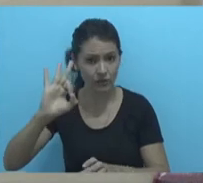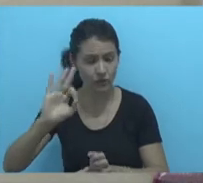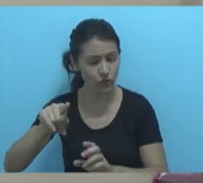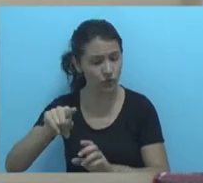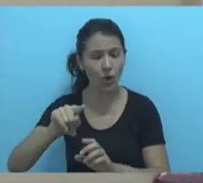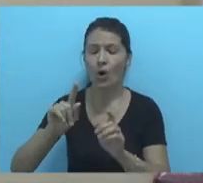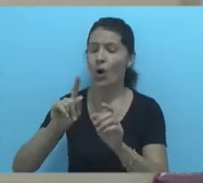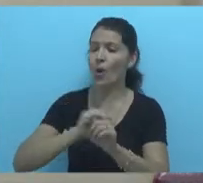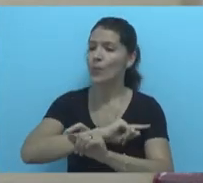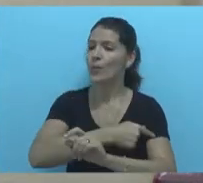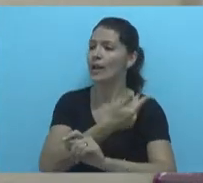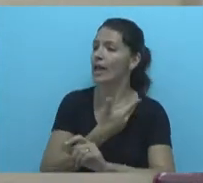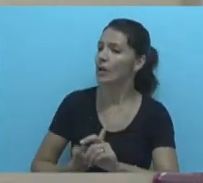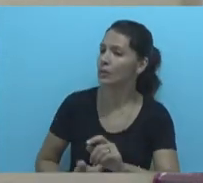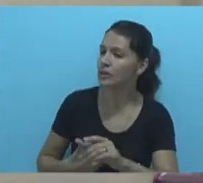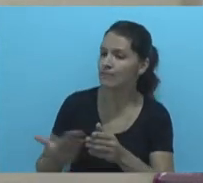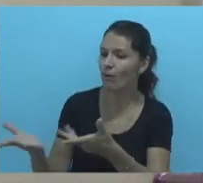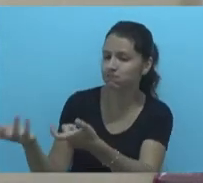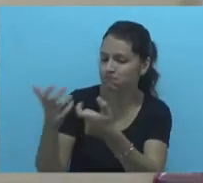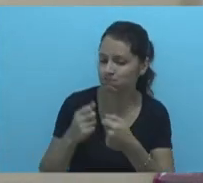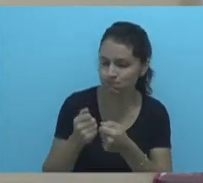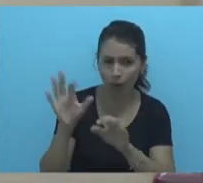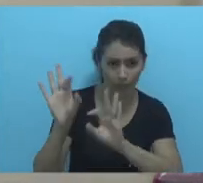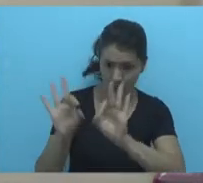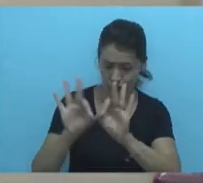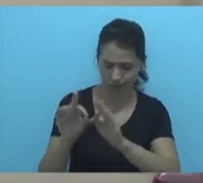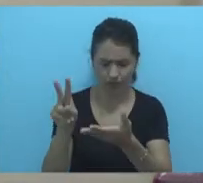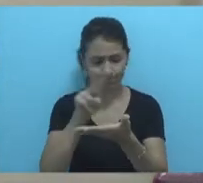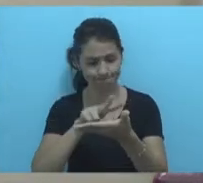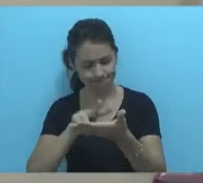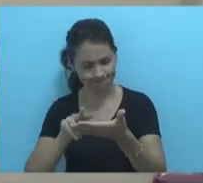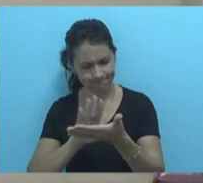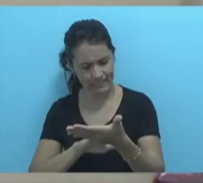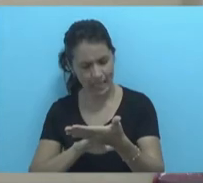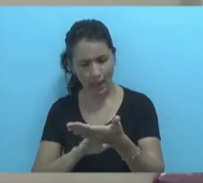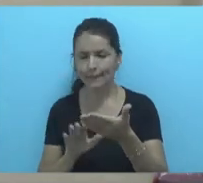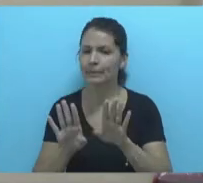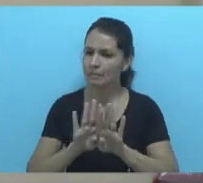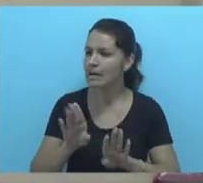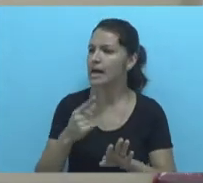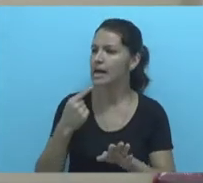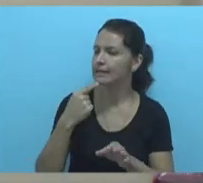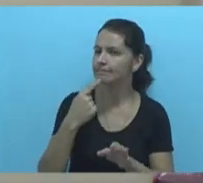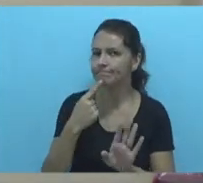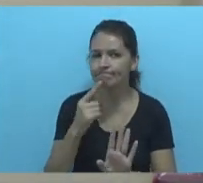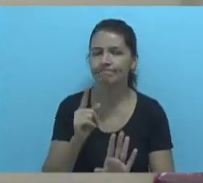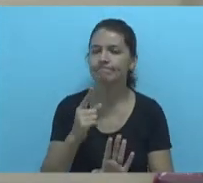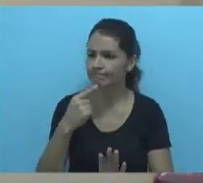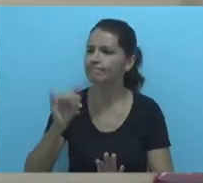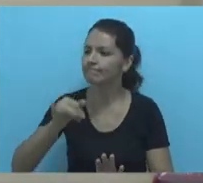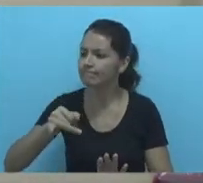Ejecutivo toma la determinación de enviar este proyecto. Y nosotros anteriormente, en octubre del